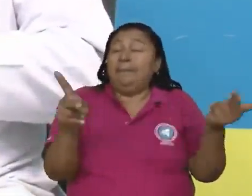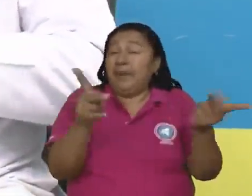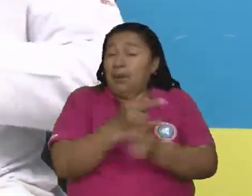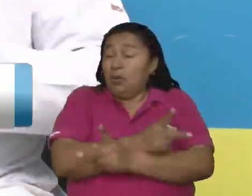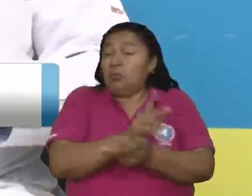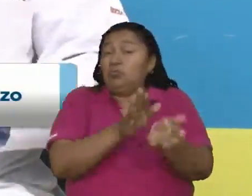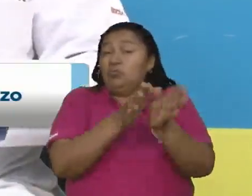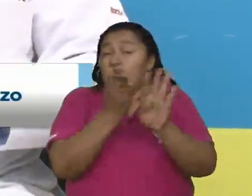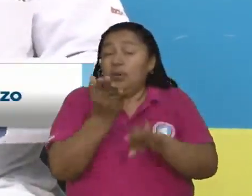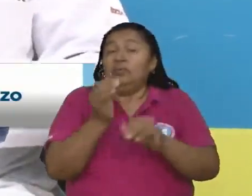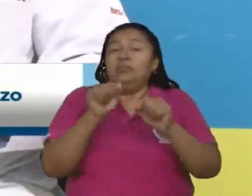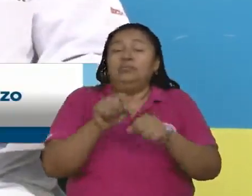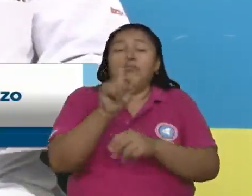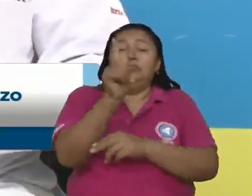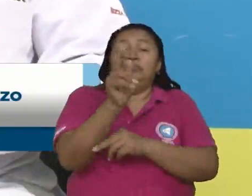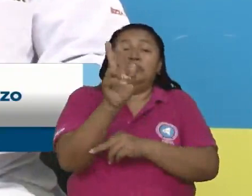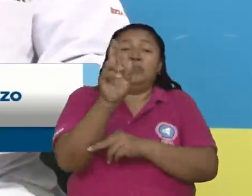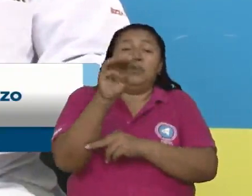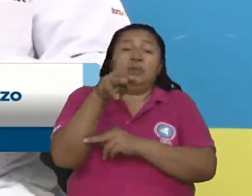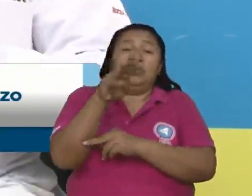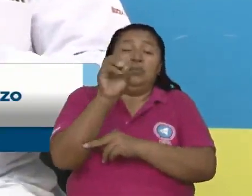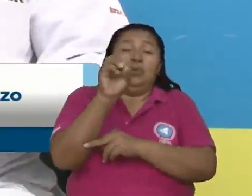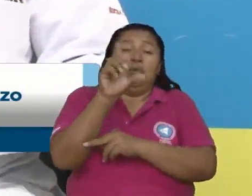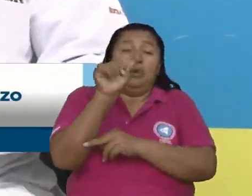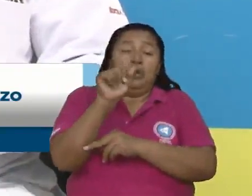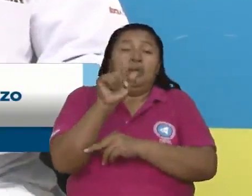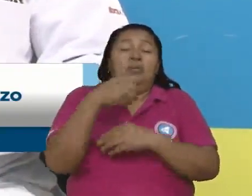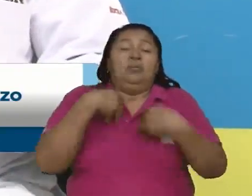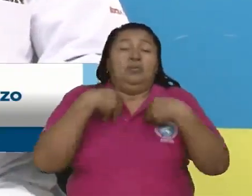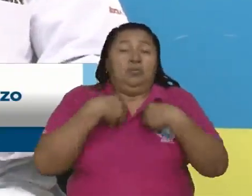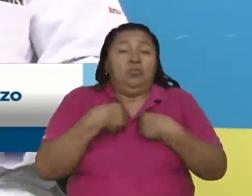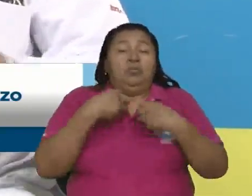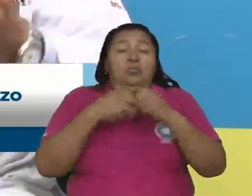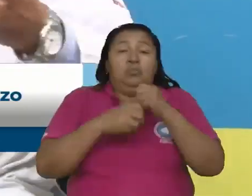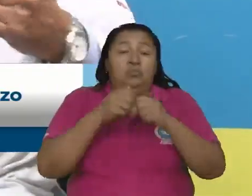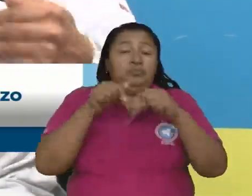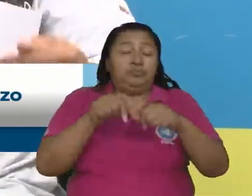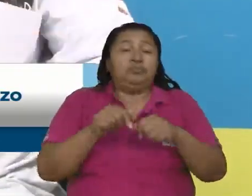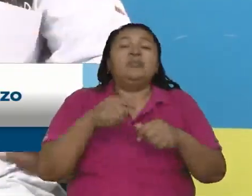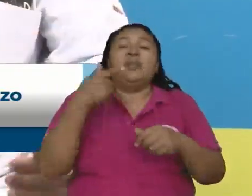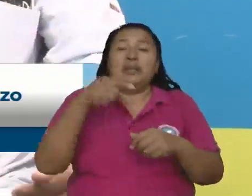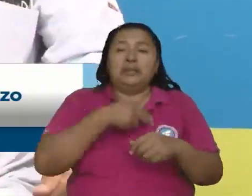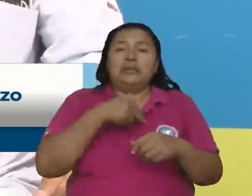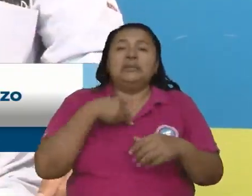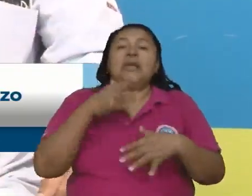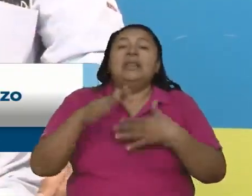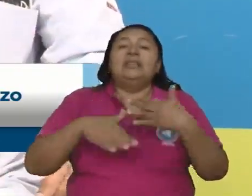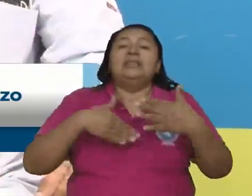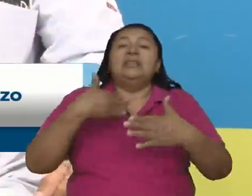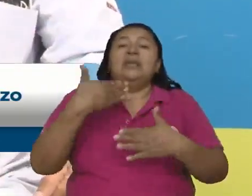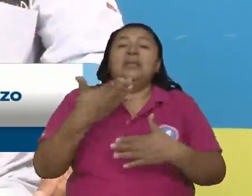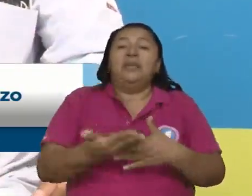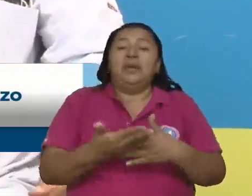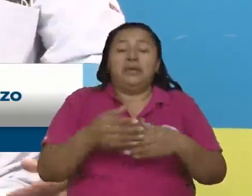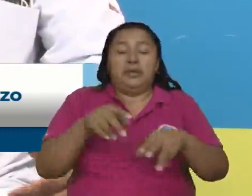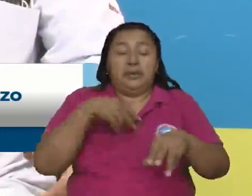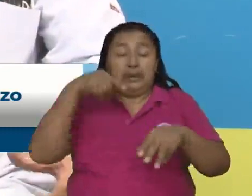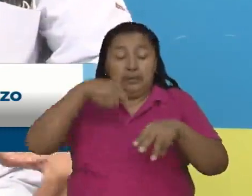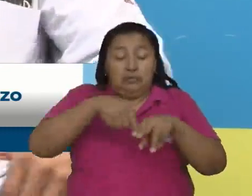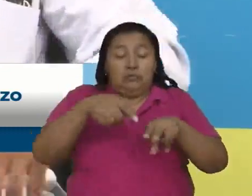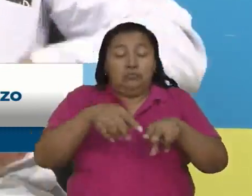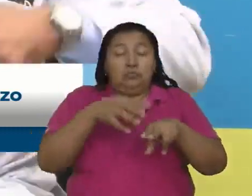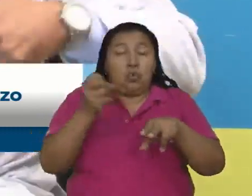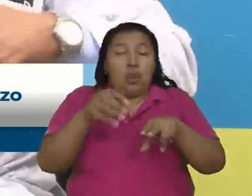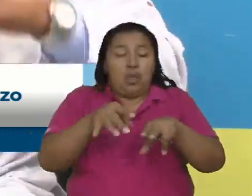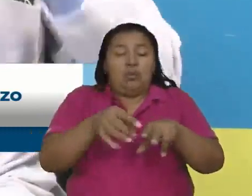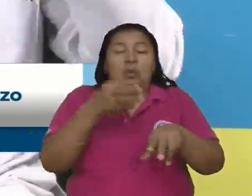que es la tromboembolia pulmonar o el embolismo pulmonar, que generalmente se da después de que ocurra trombosis venosa profunda. El coágulo